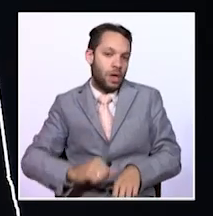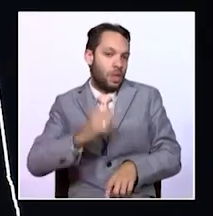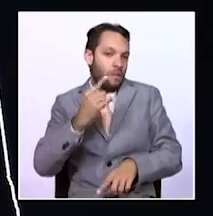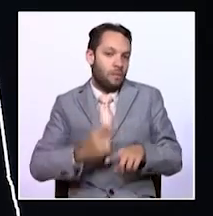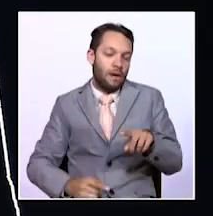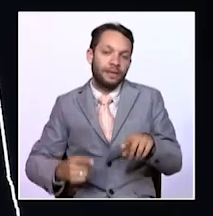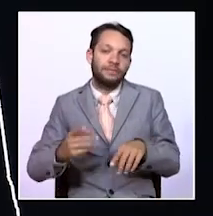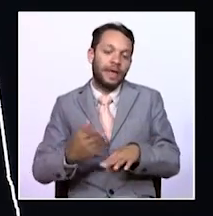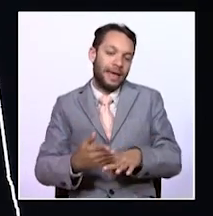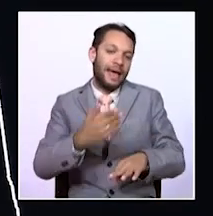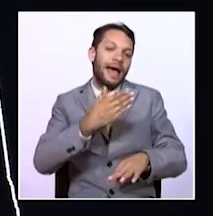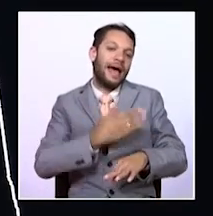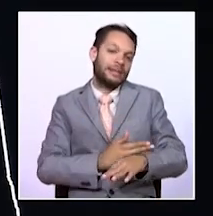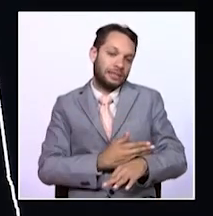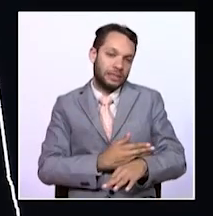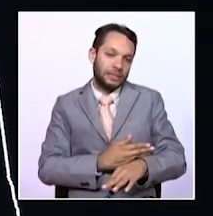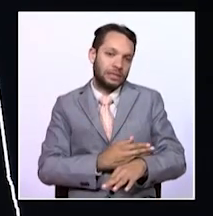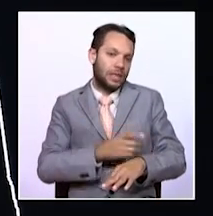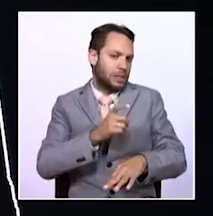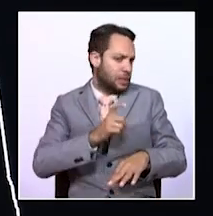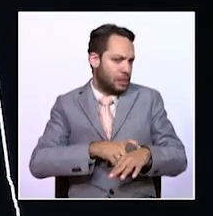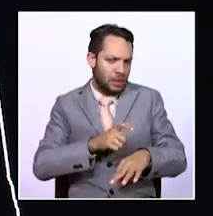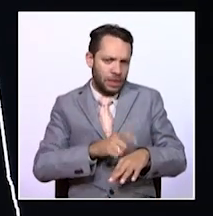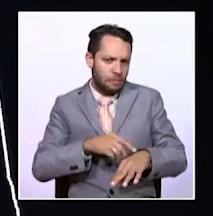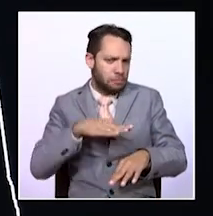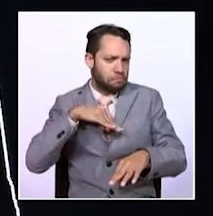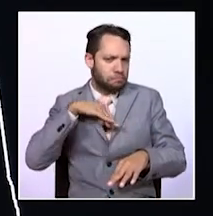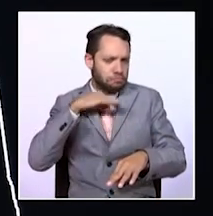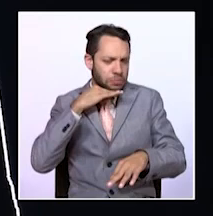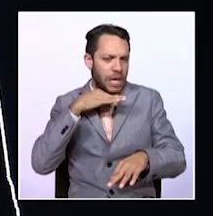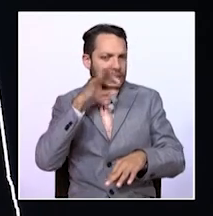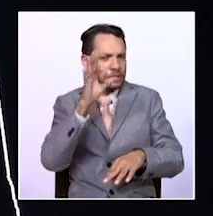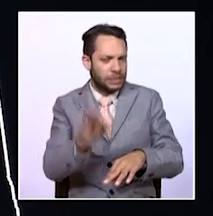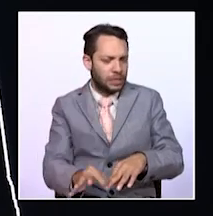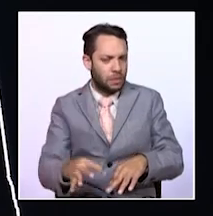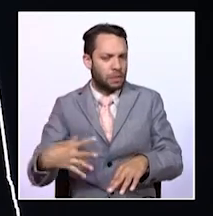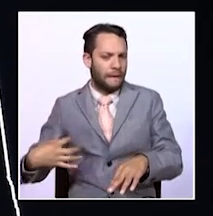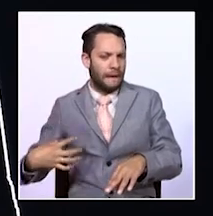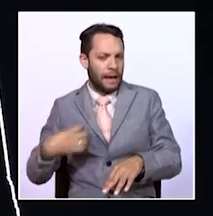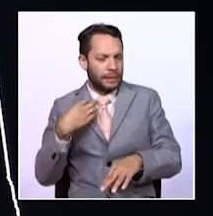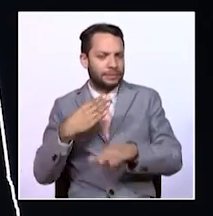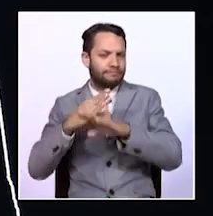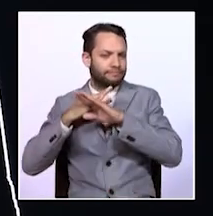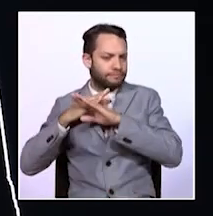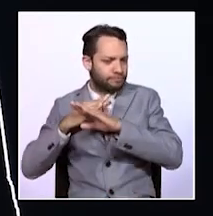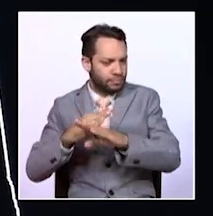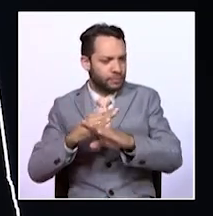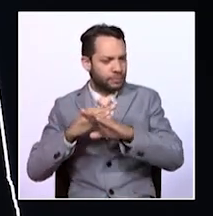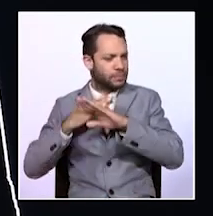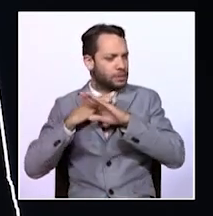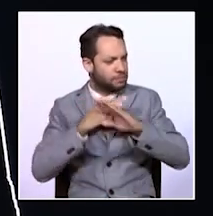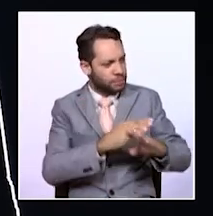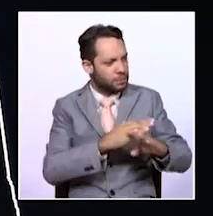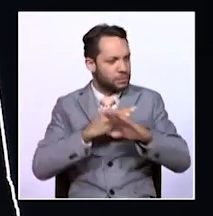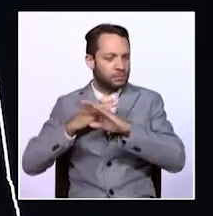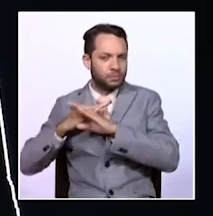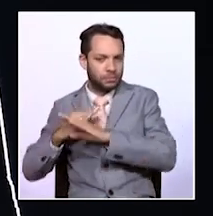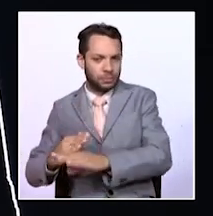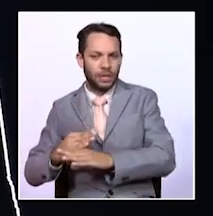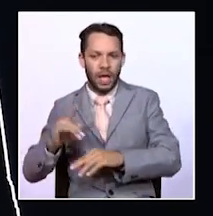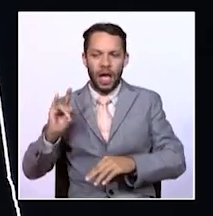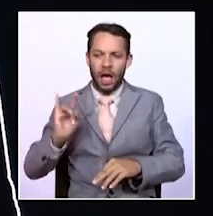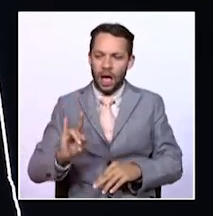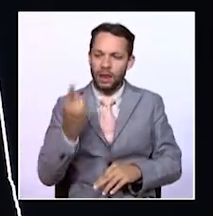semana y en el caso de que se trate de una masa con malignidad, inmediatamente la mandamos a cirugía, hacemos